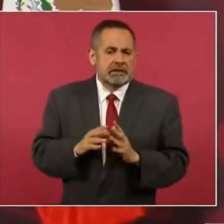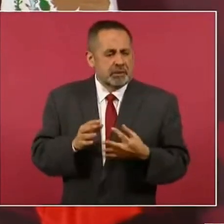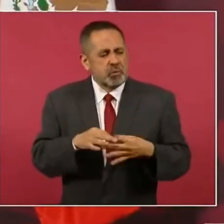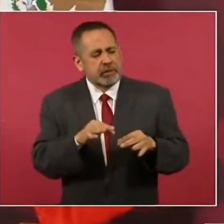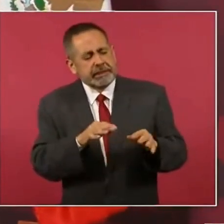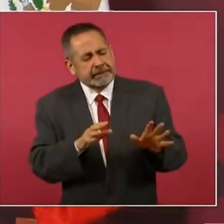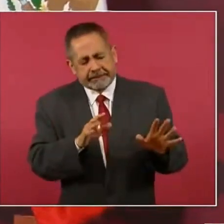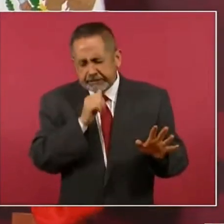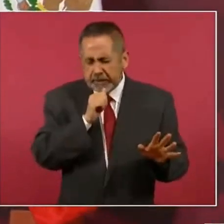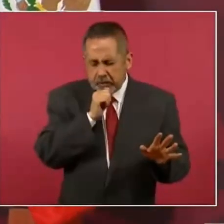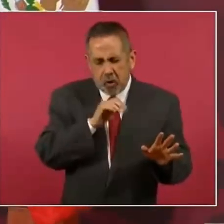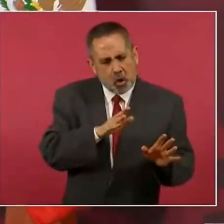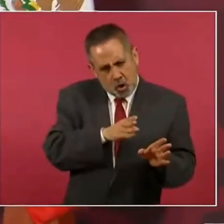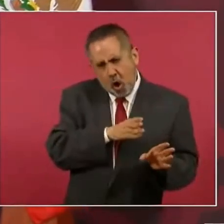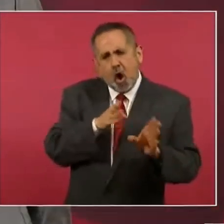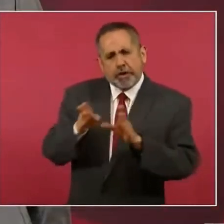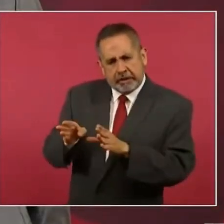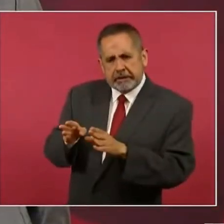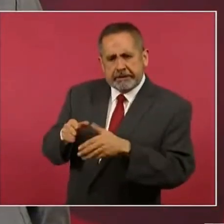esenciales.